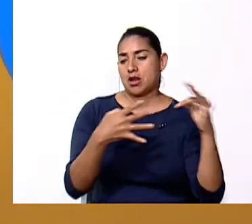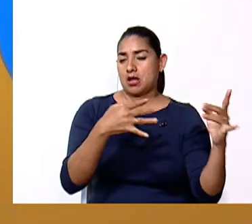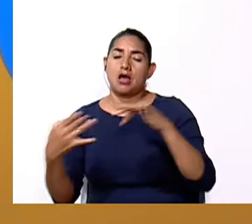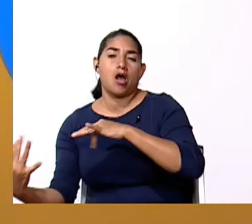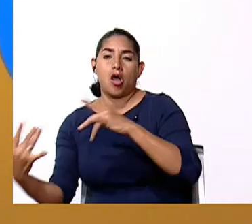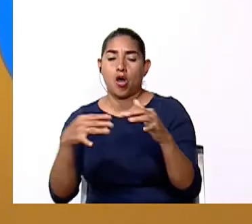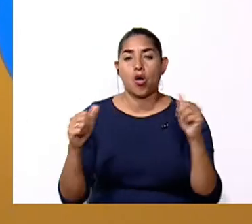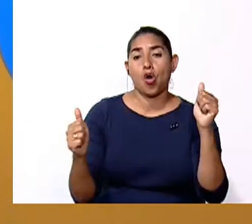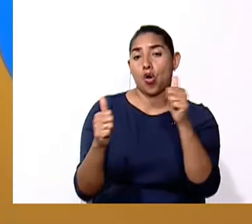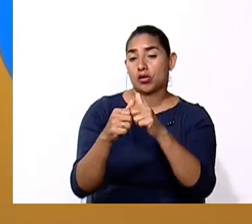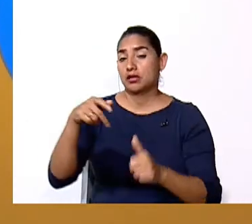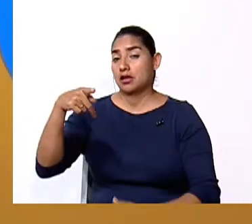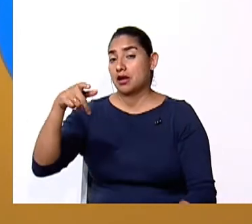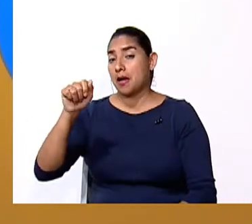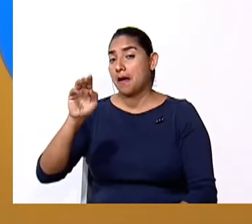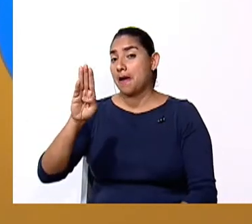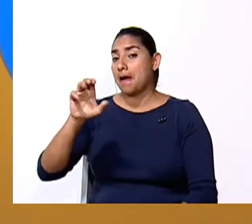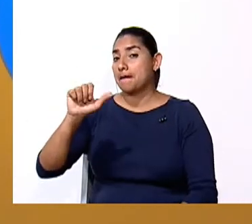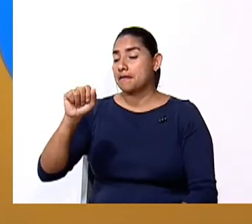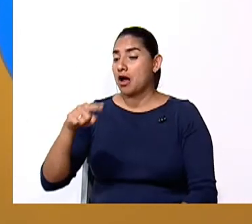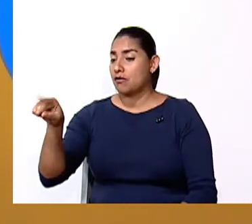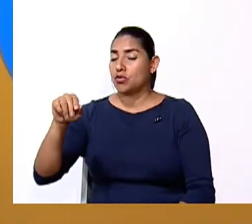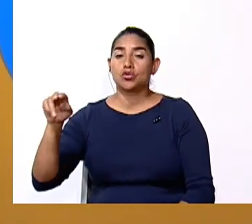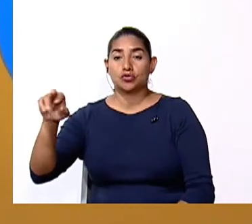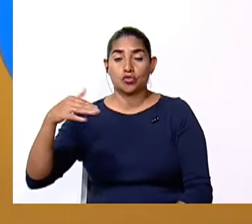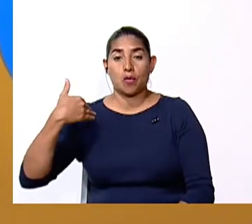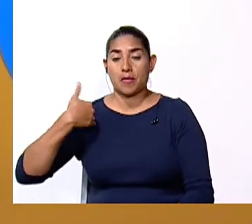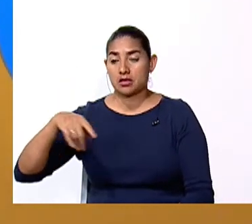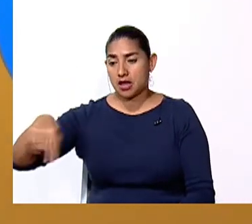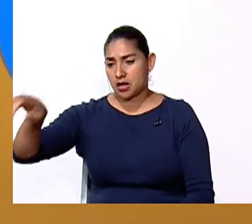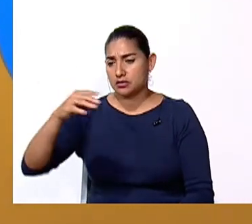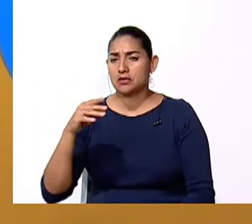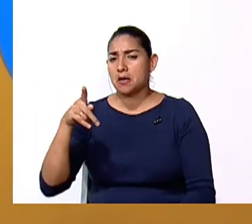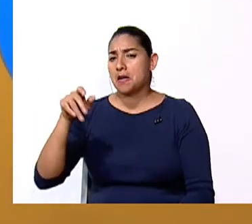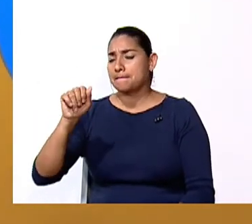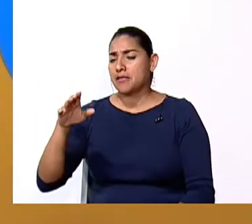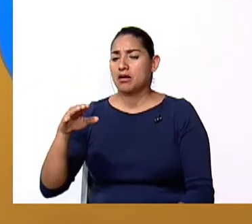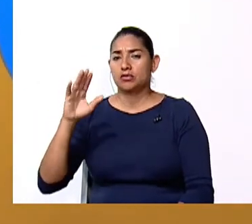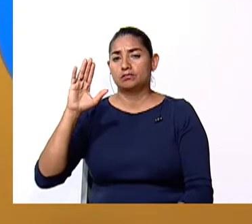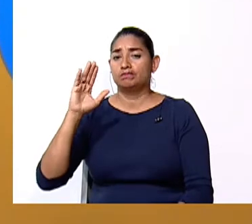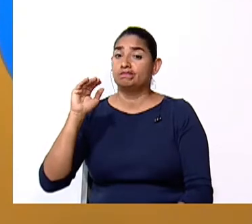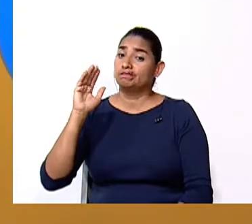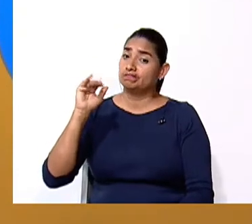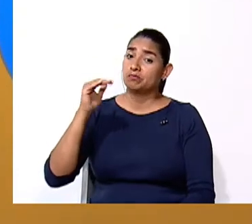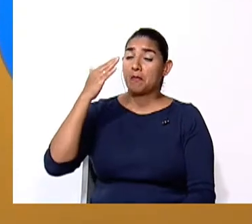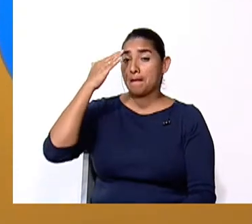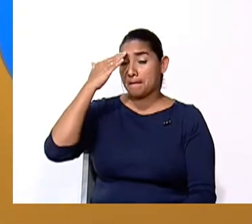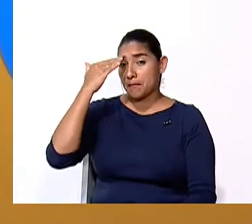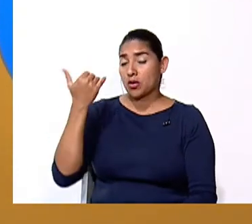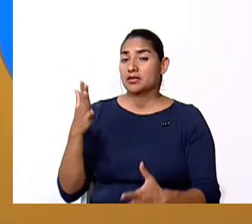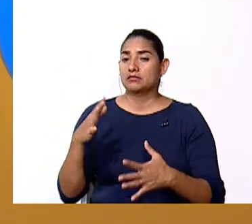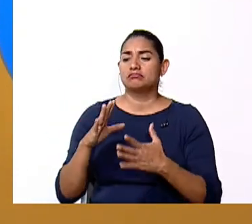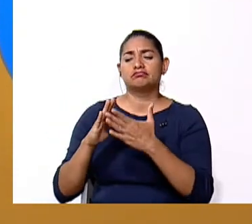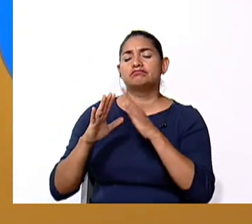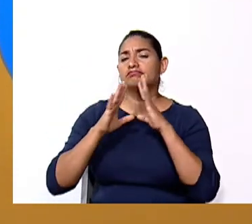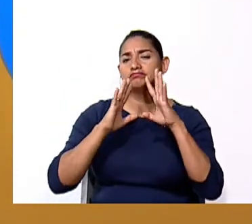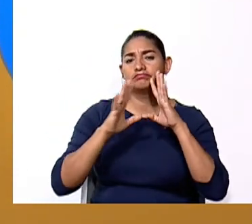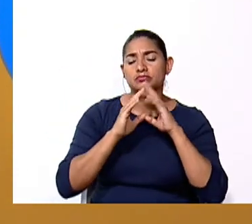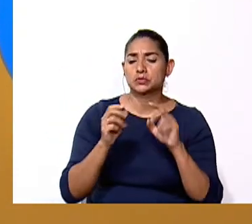indígenas que fueron naciendo, dice la historia, por ahí de 1520, y que